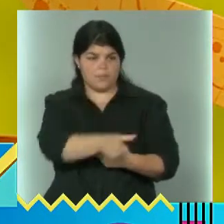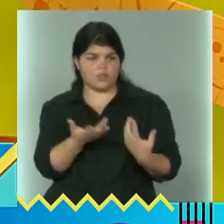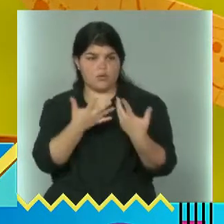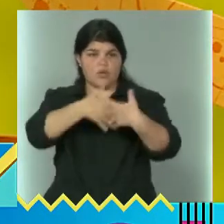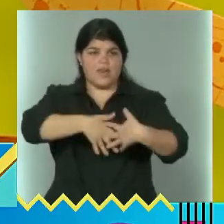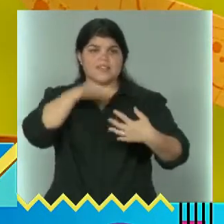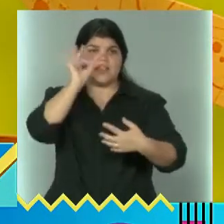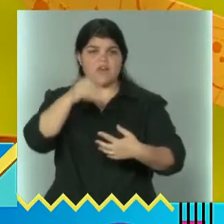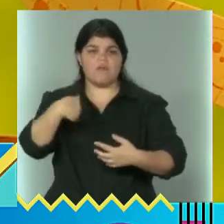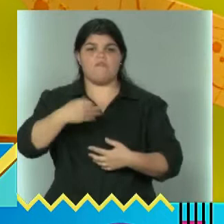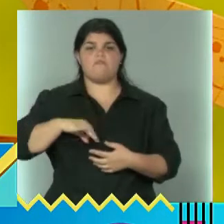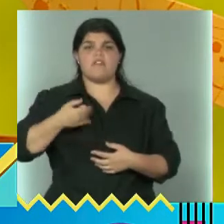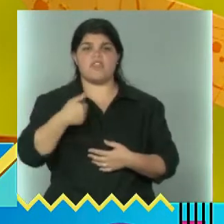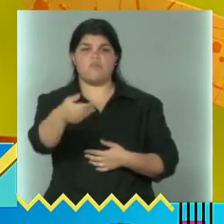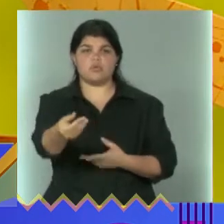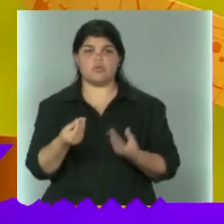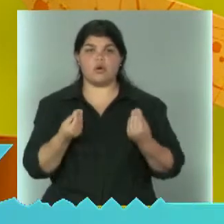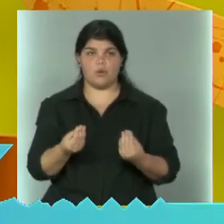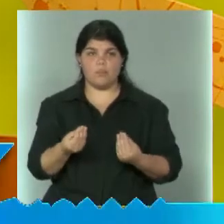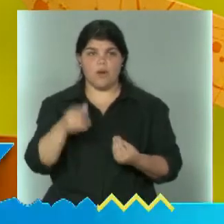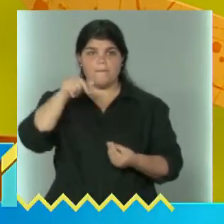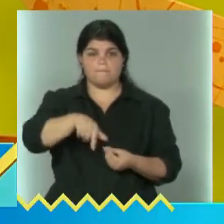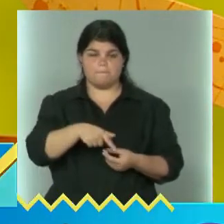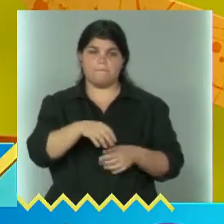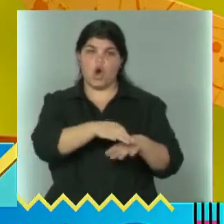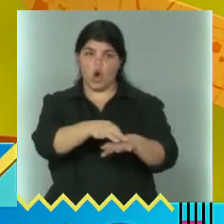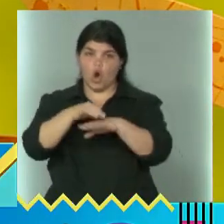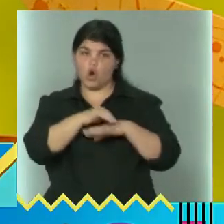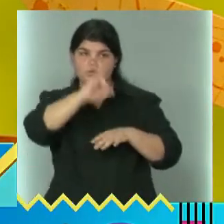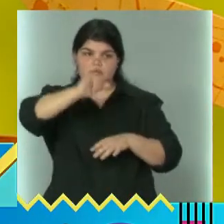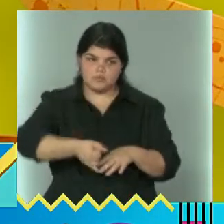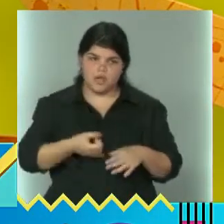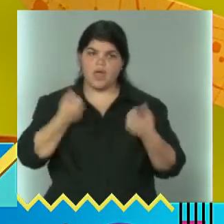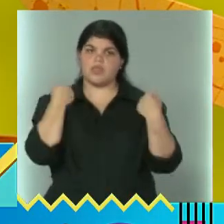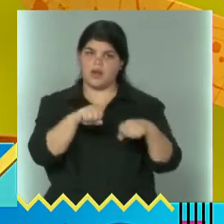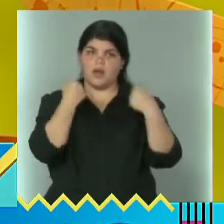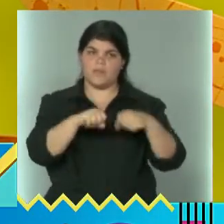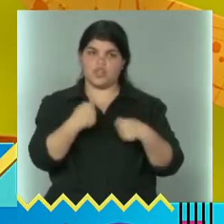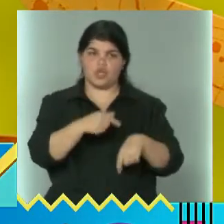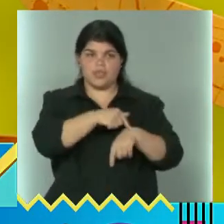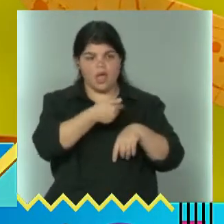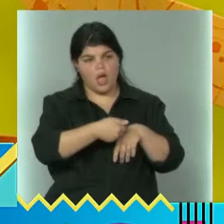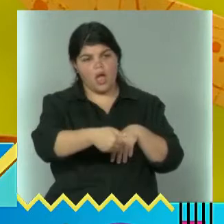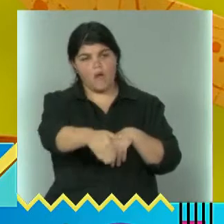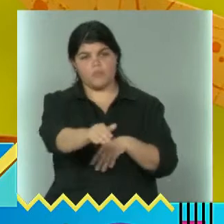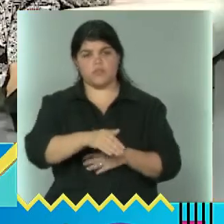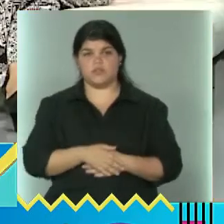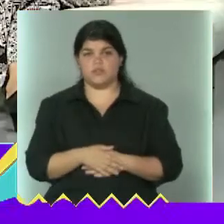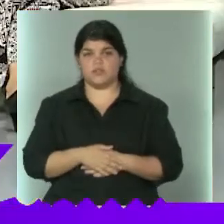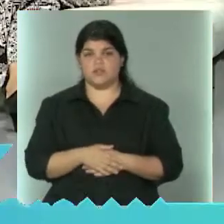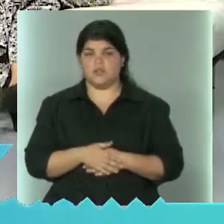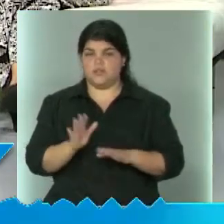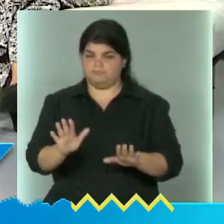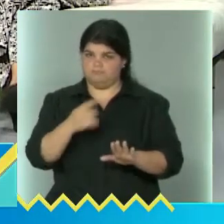vida. Por eso, para mí, el coaching sí es un entrenamiento y que lleva mucho tiempo. Julieta, y en esto